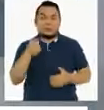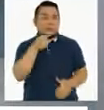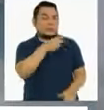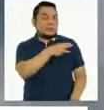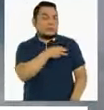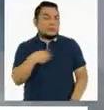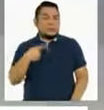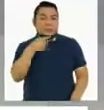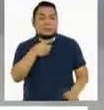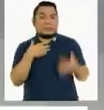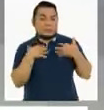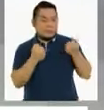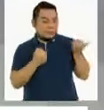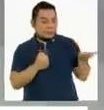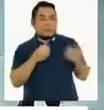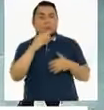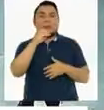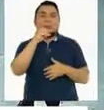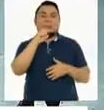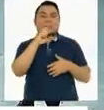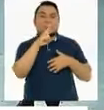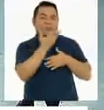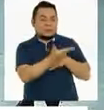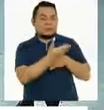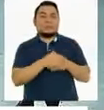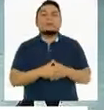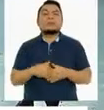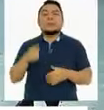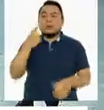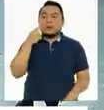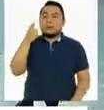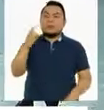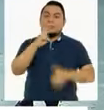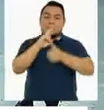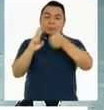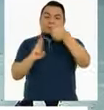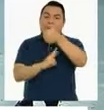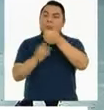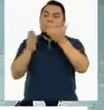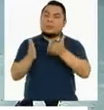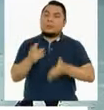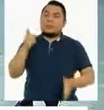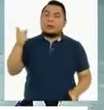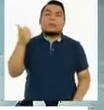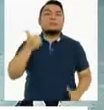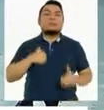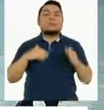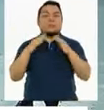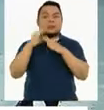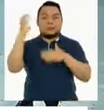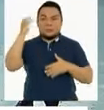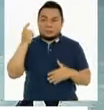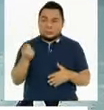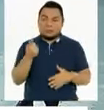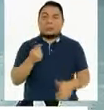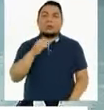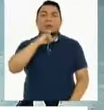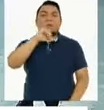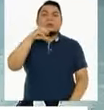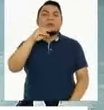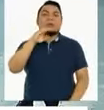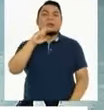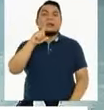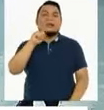Señor ministro de Salud, Óscar Ugarte Ubius, señor regidor de la Municipalidad de Miraflores, Jorge de